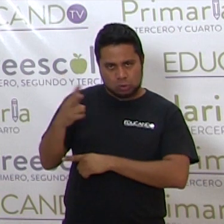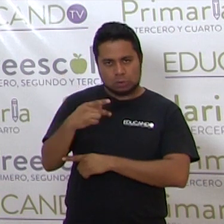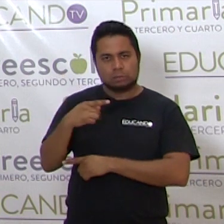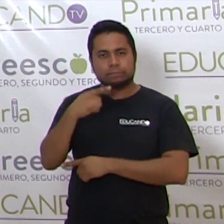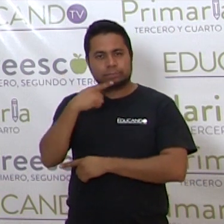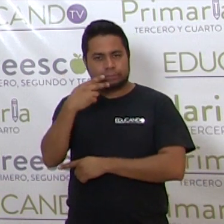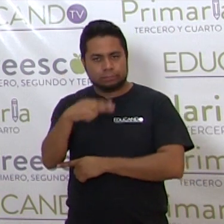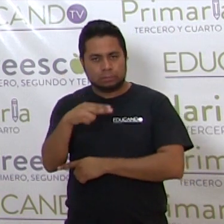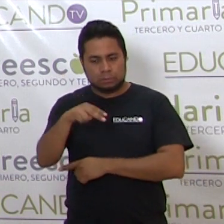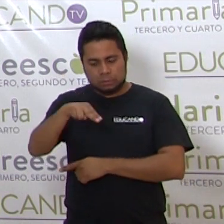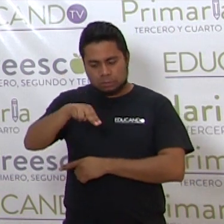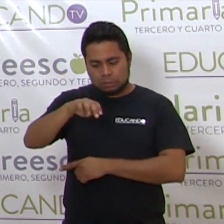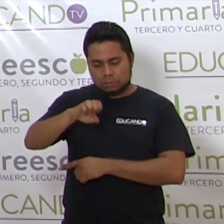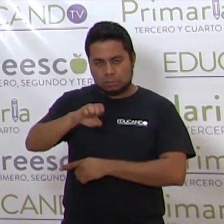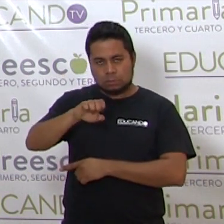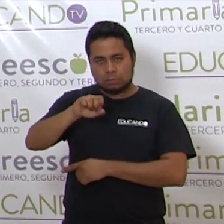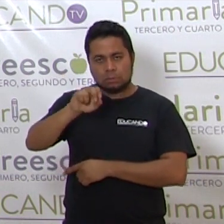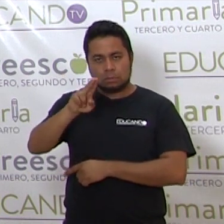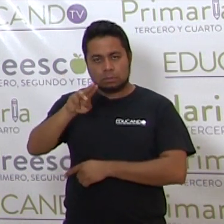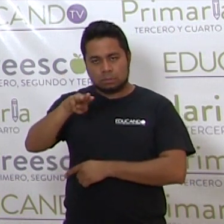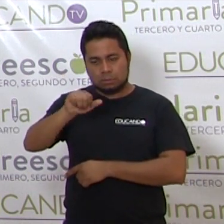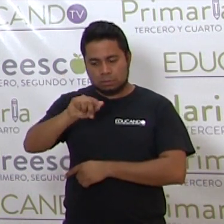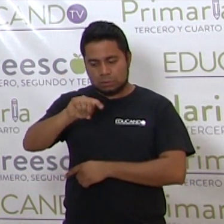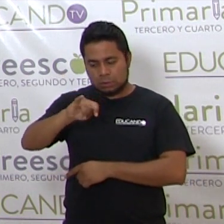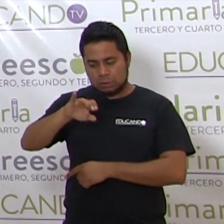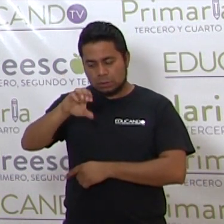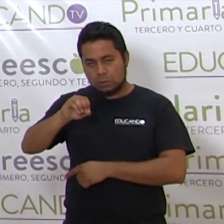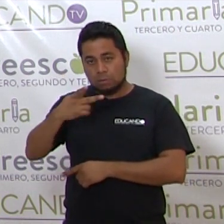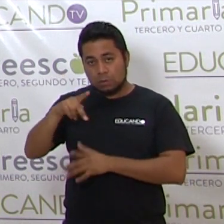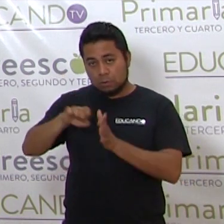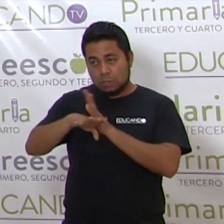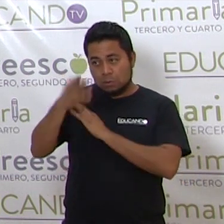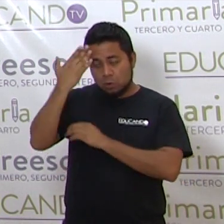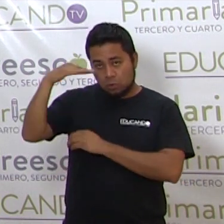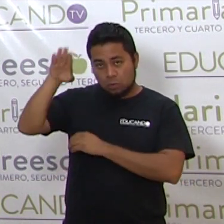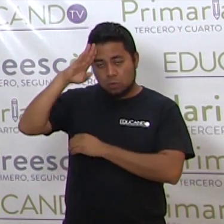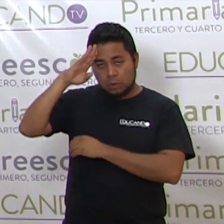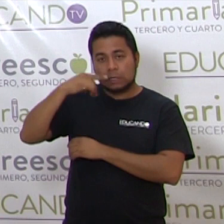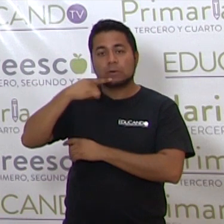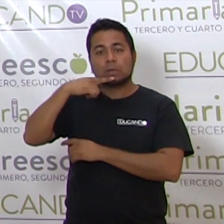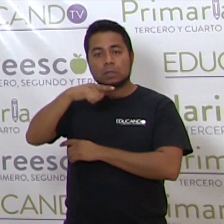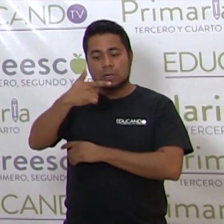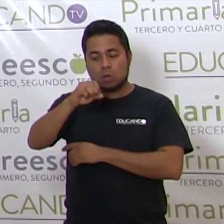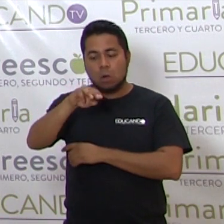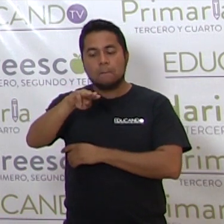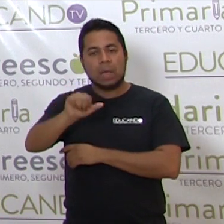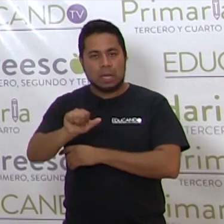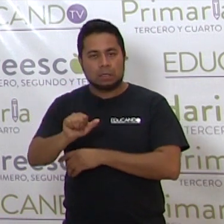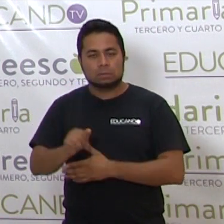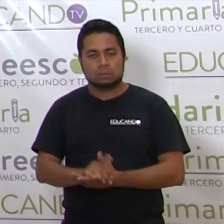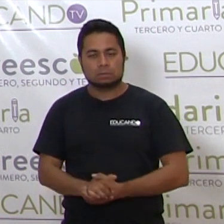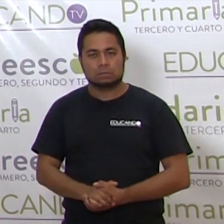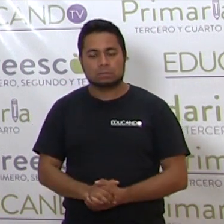dice neumáticos pero en cuba se les dice goma